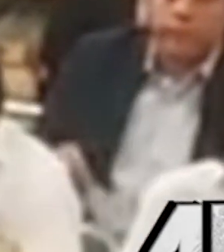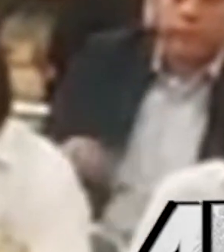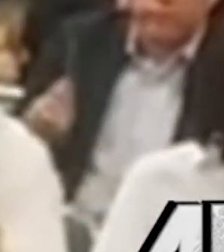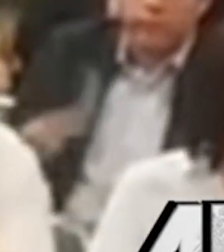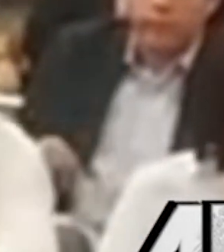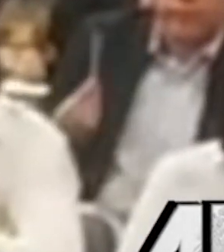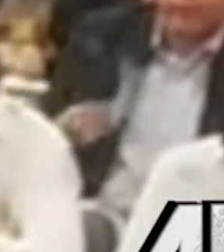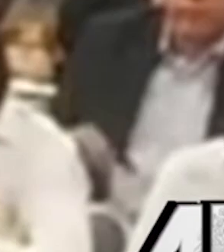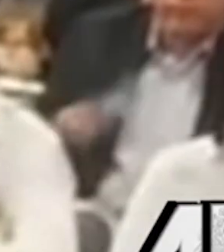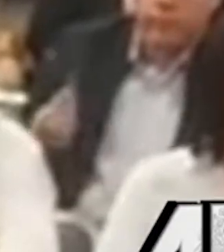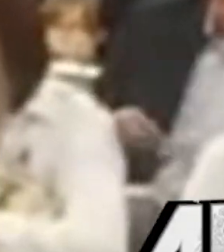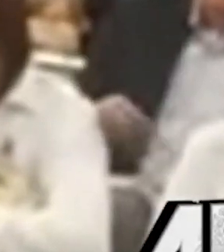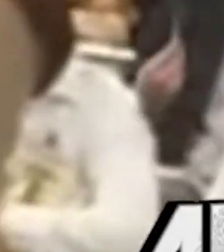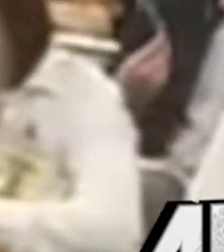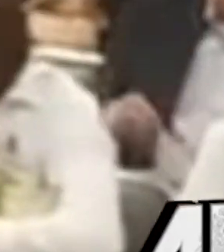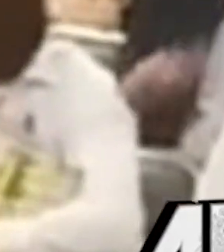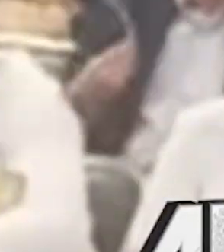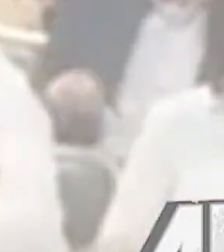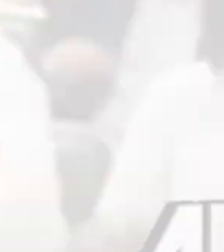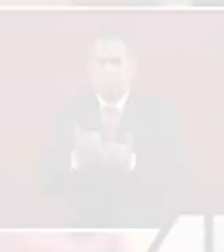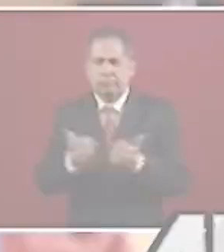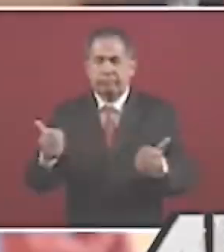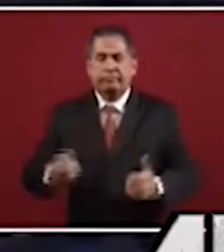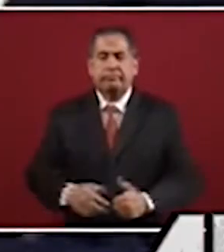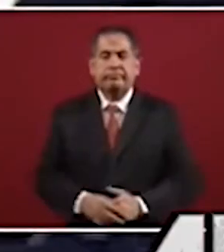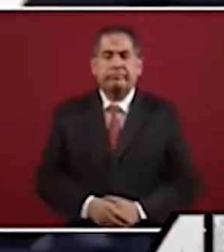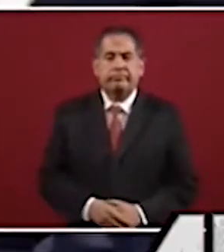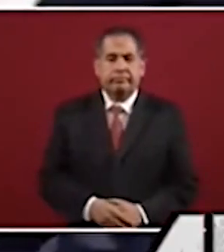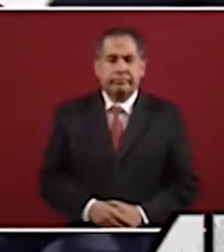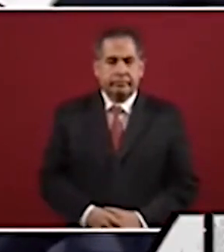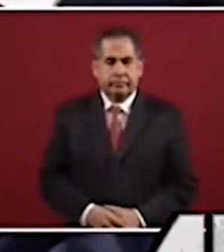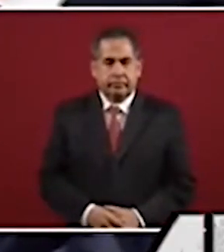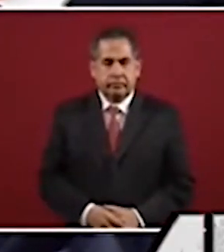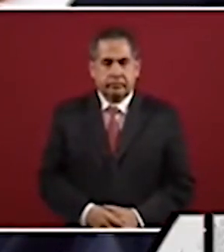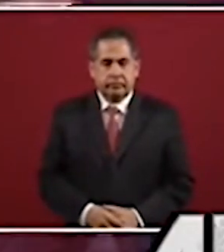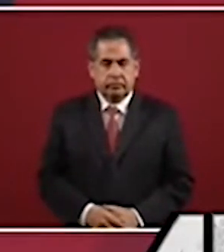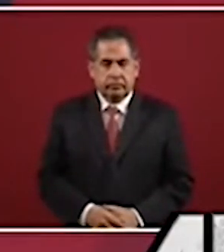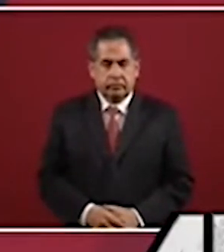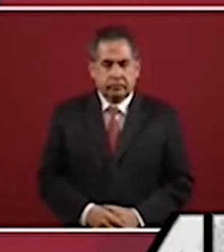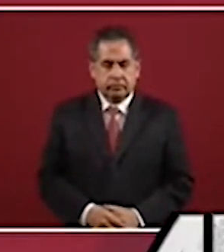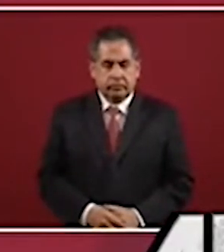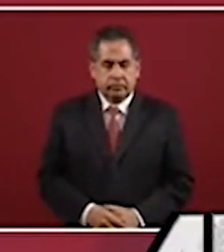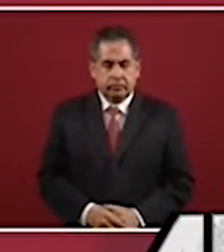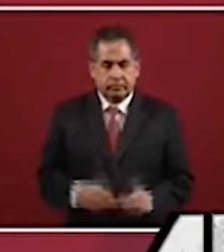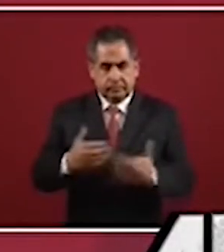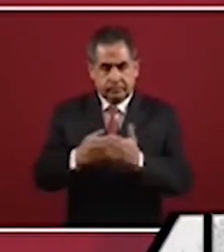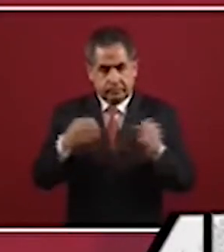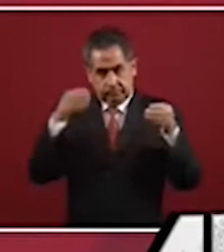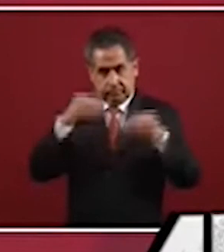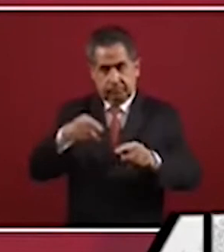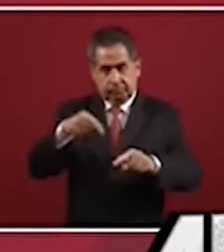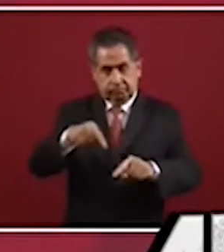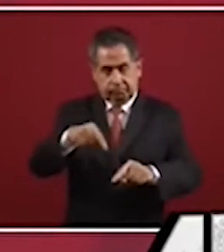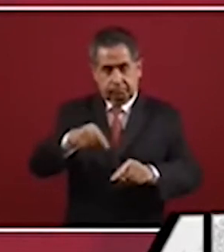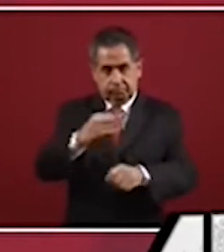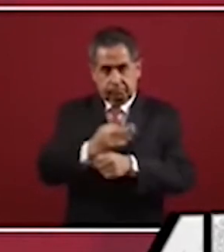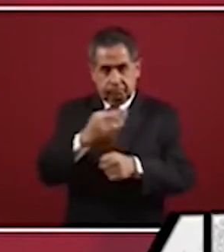corrupción y su huida al extranjero. Mire, en este caso